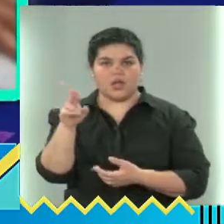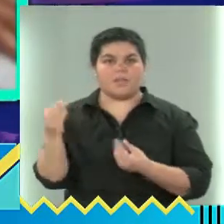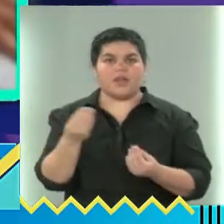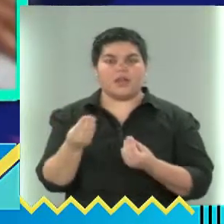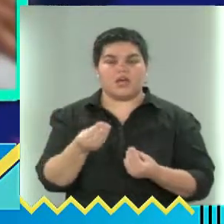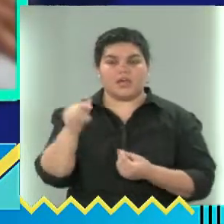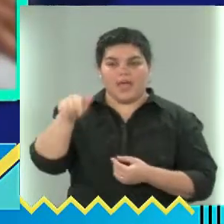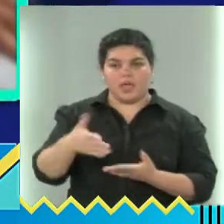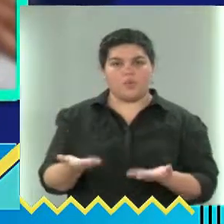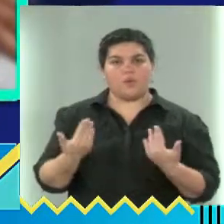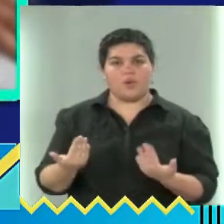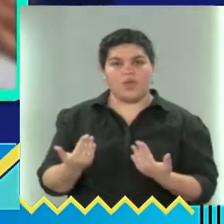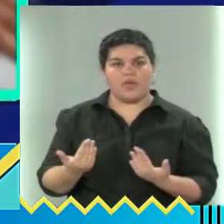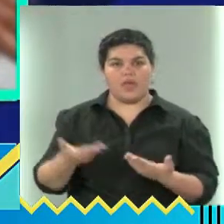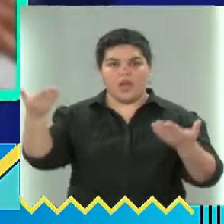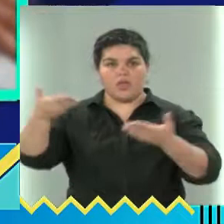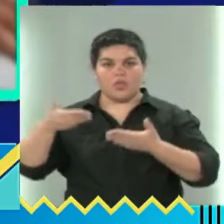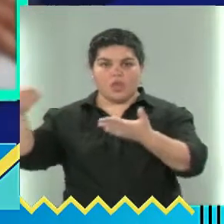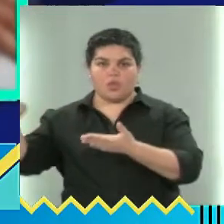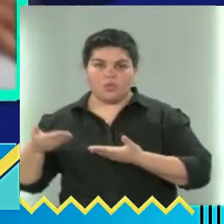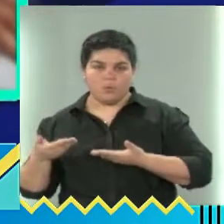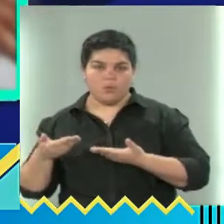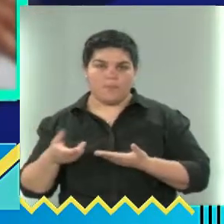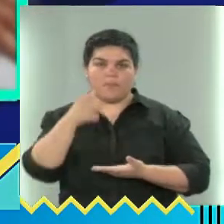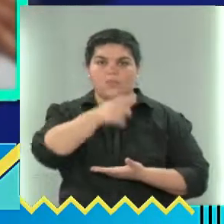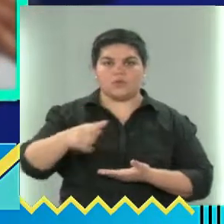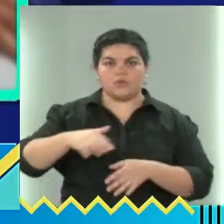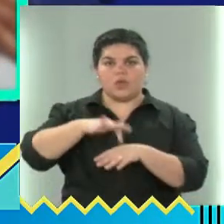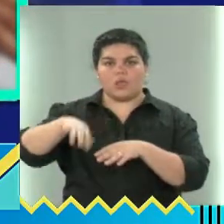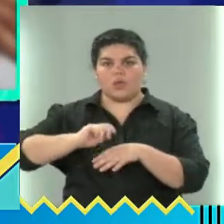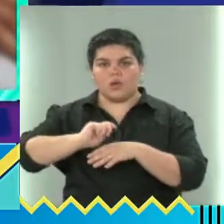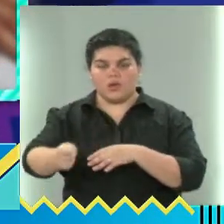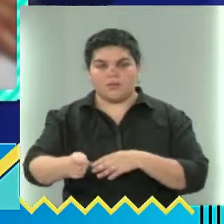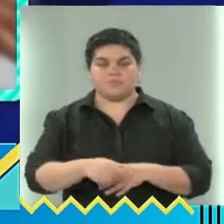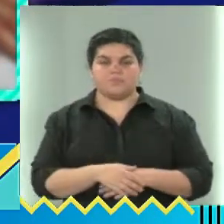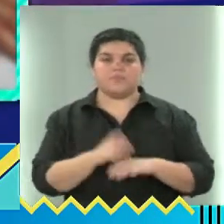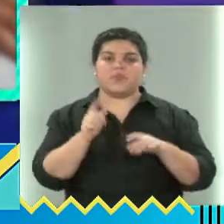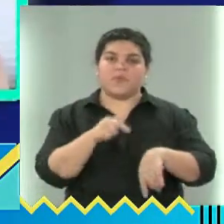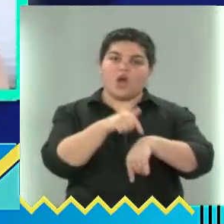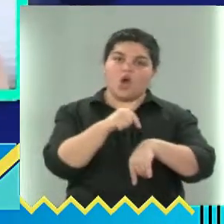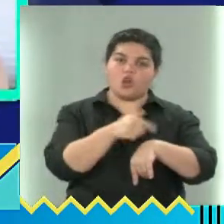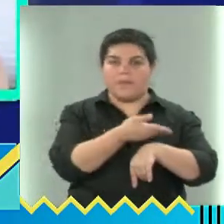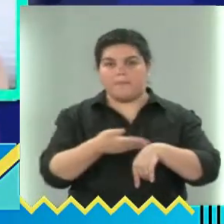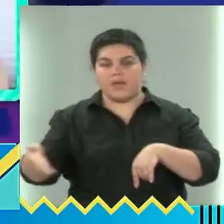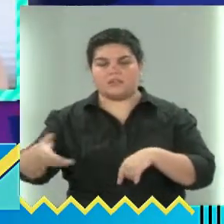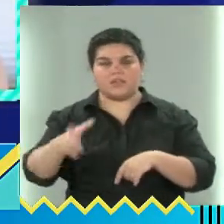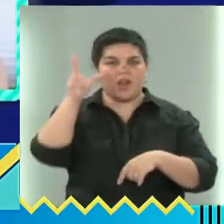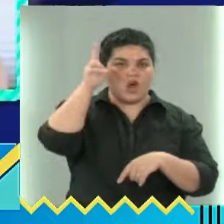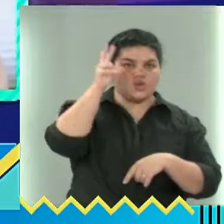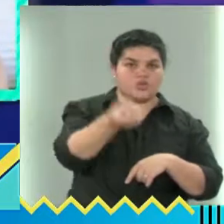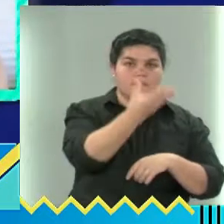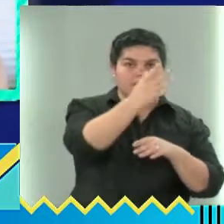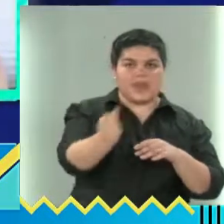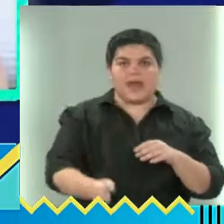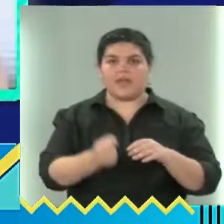recibir a los donantes. Y que te decía de extender los horarios desde las 8 de la mañana hasta las